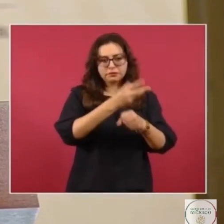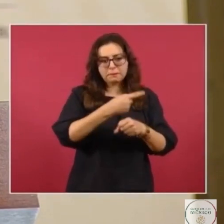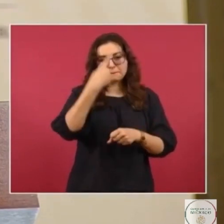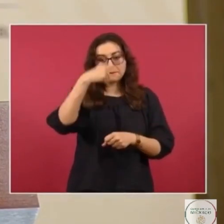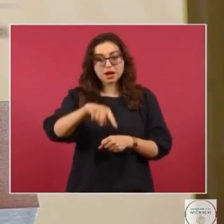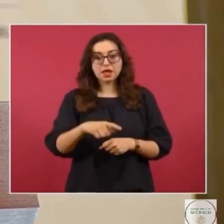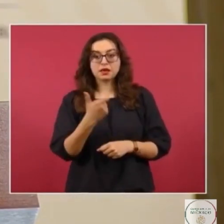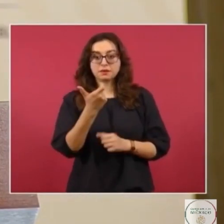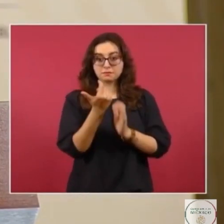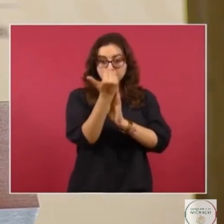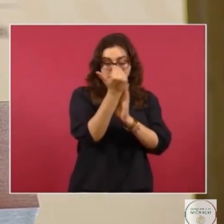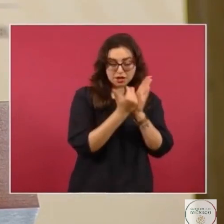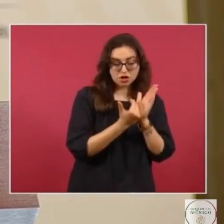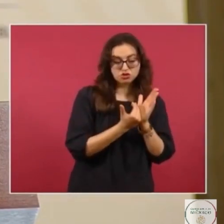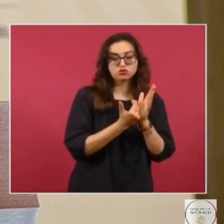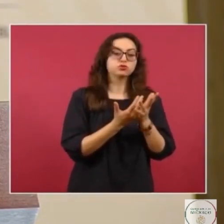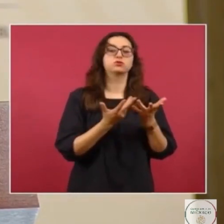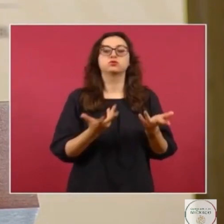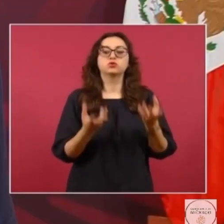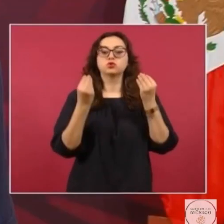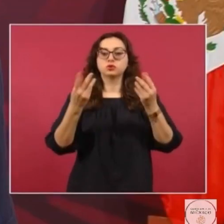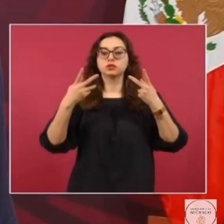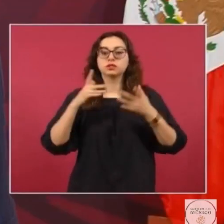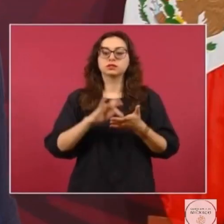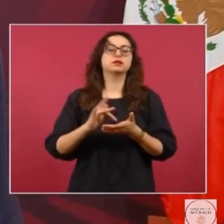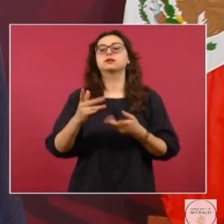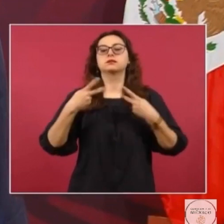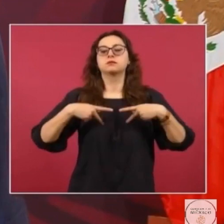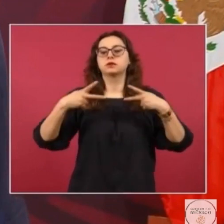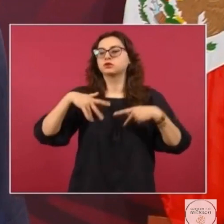gas que han ayudado.